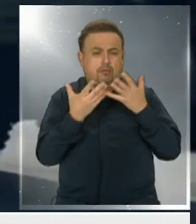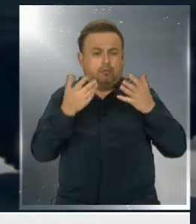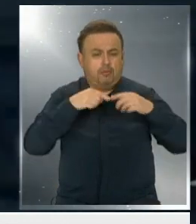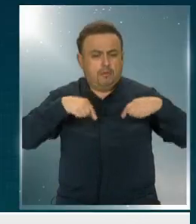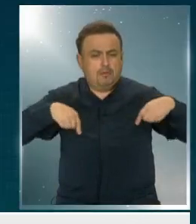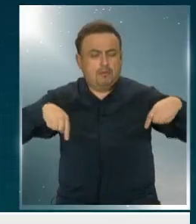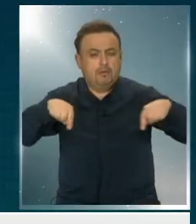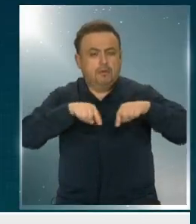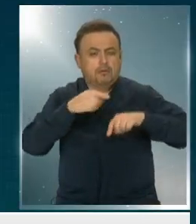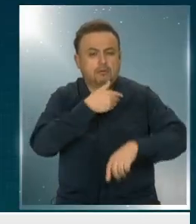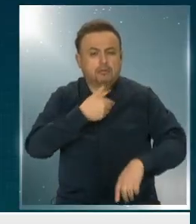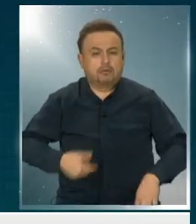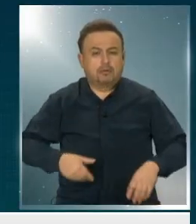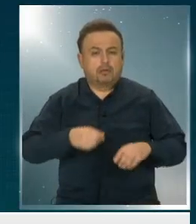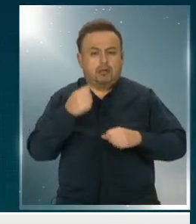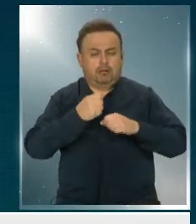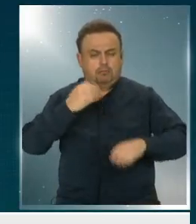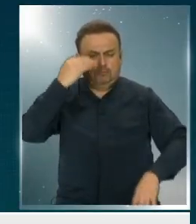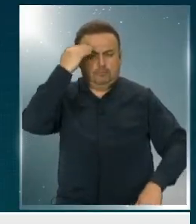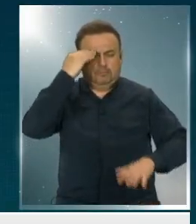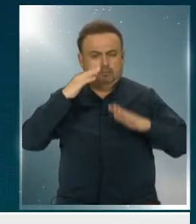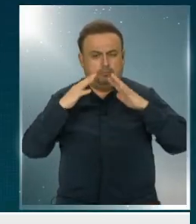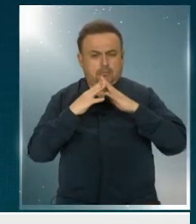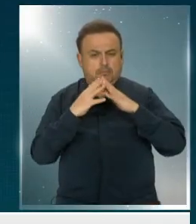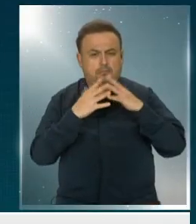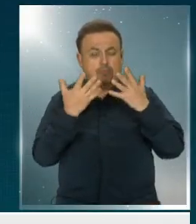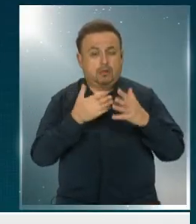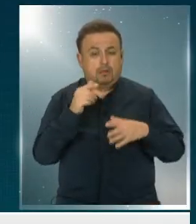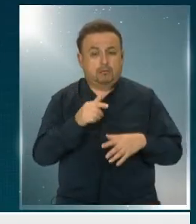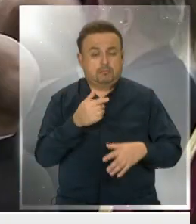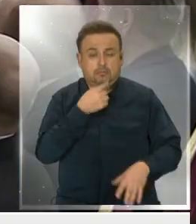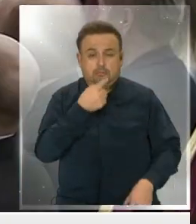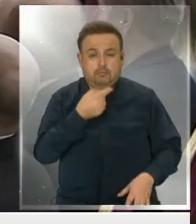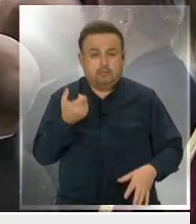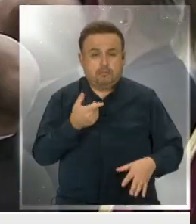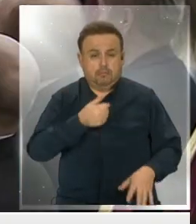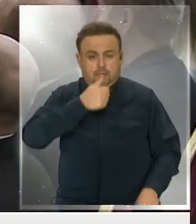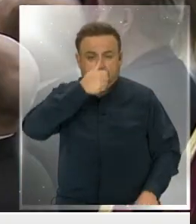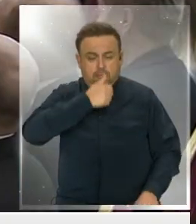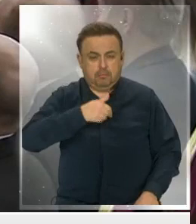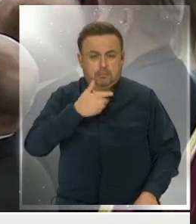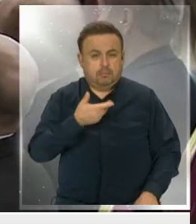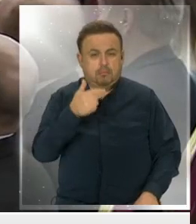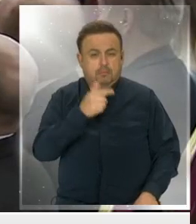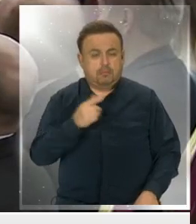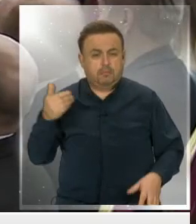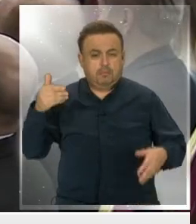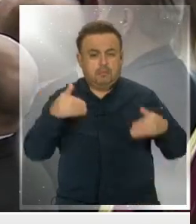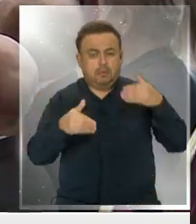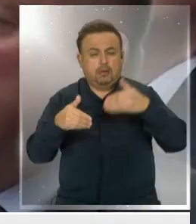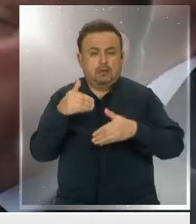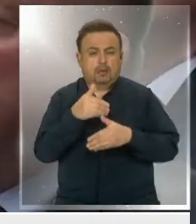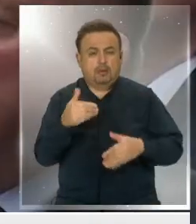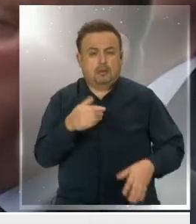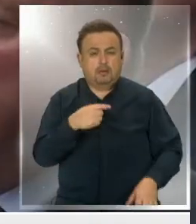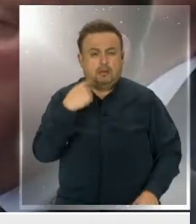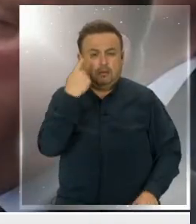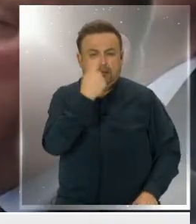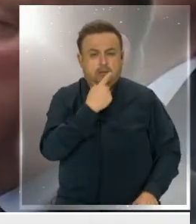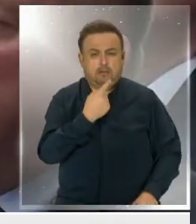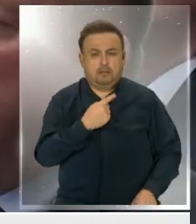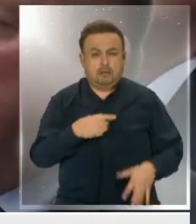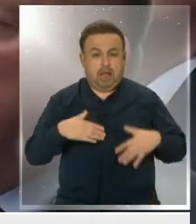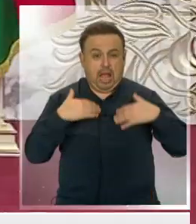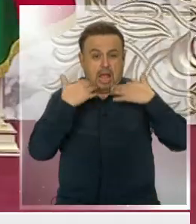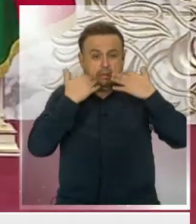palacio presidencial con vehículos del ejército para una ceremonia que mantuvo en secreto y con asistentes con cara de poco